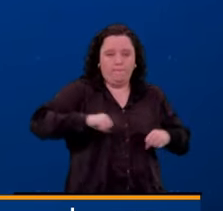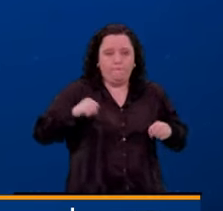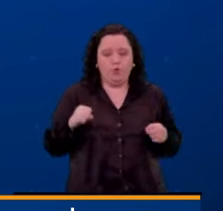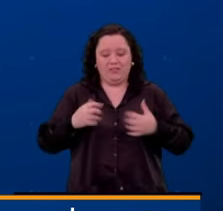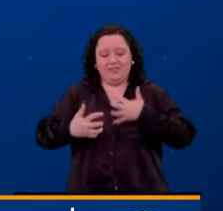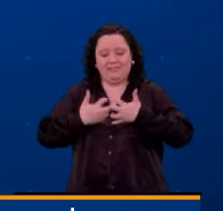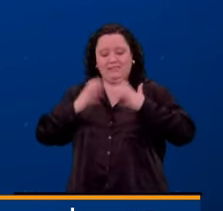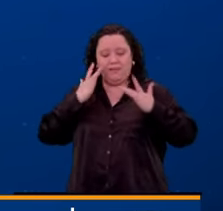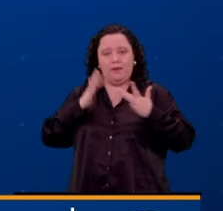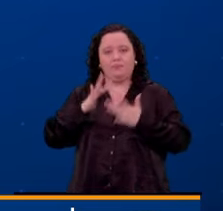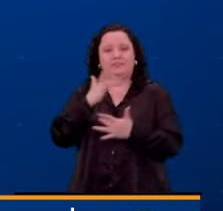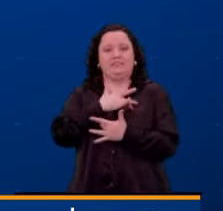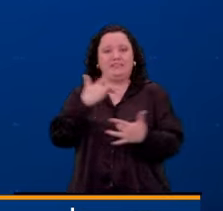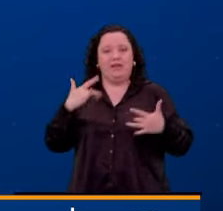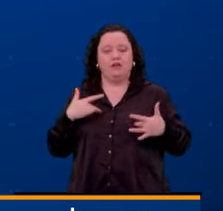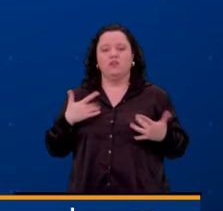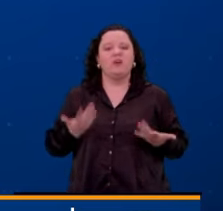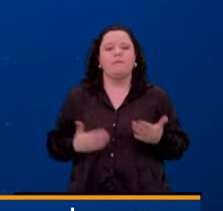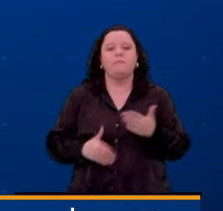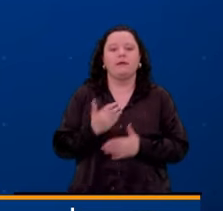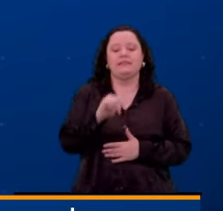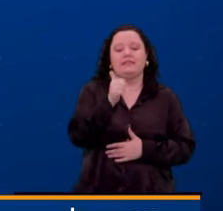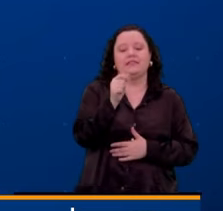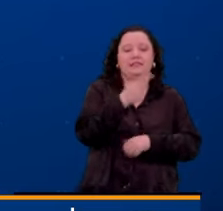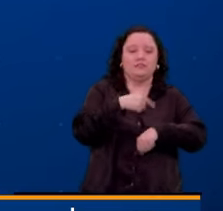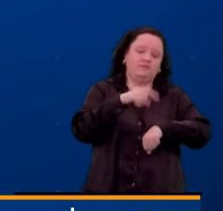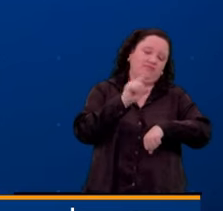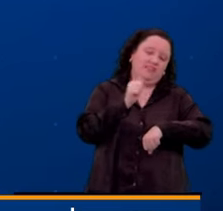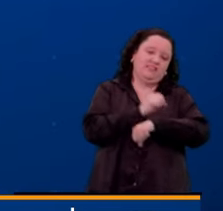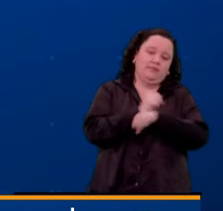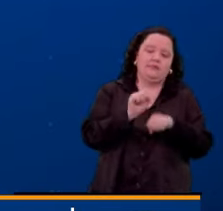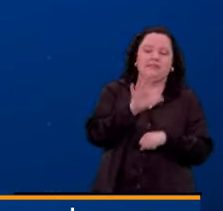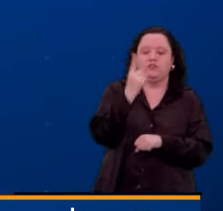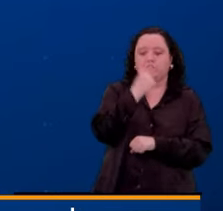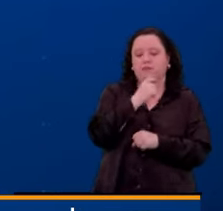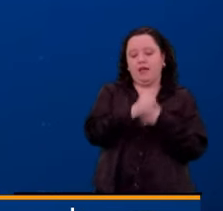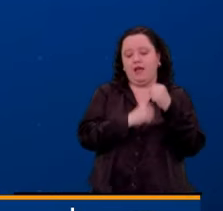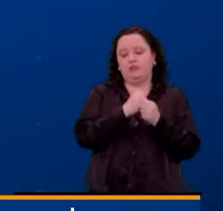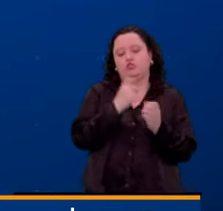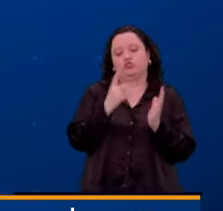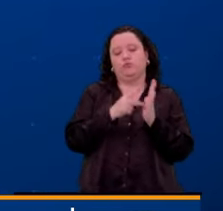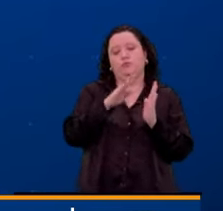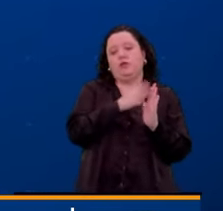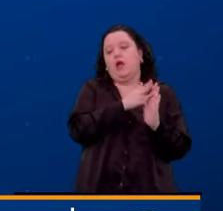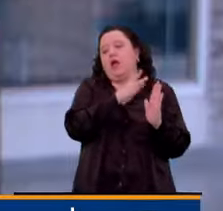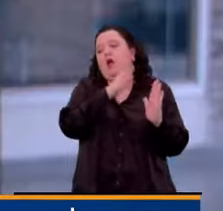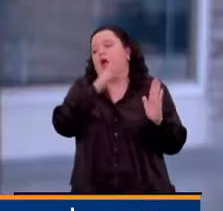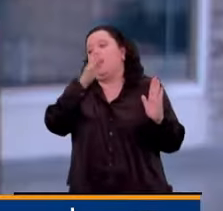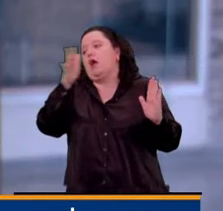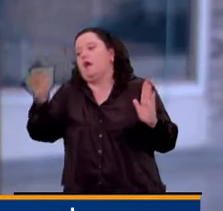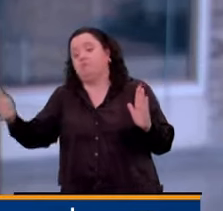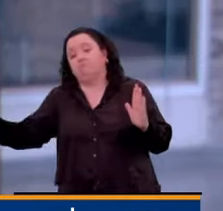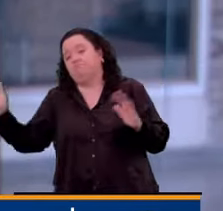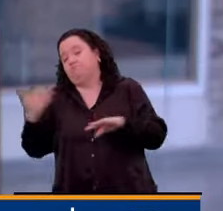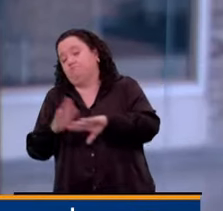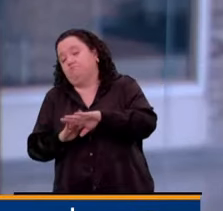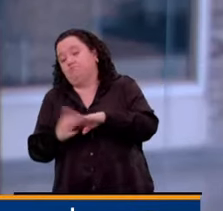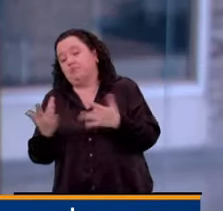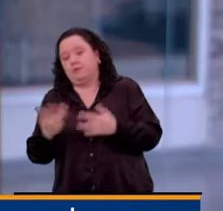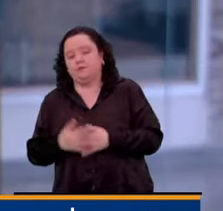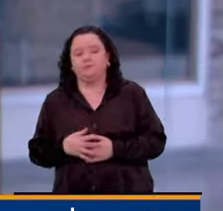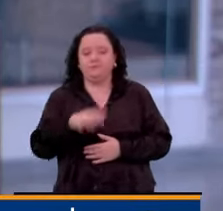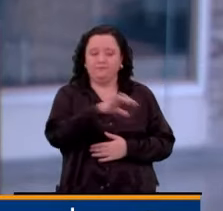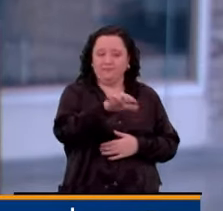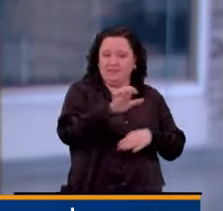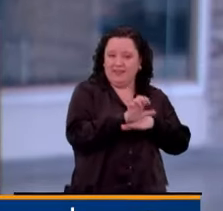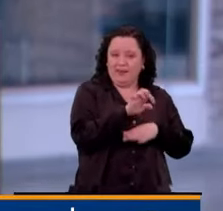a partir de las 10 horas del 5 de septiembre del 2024 hasta nueva indicación. Las EPS aseguran